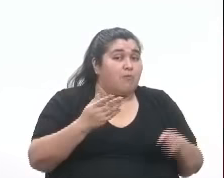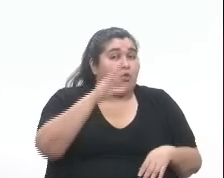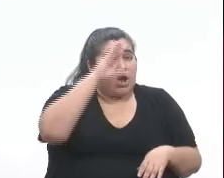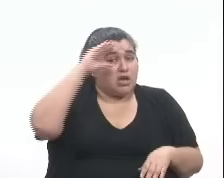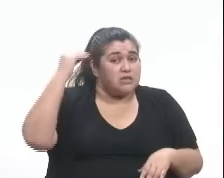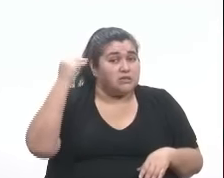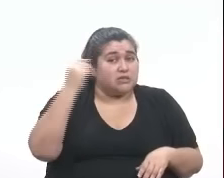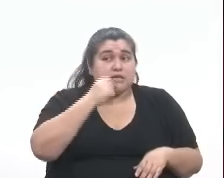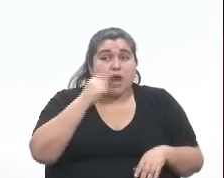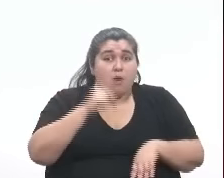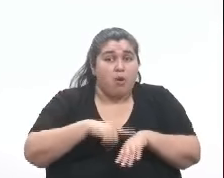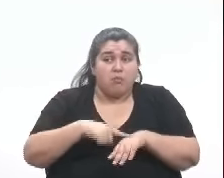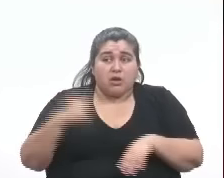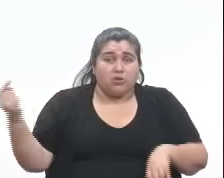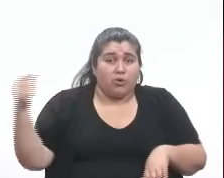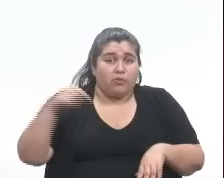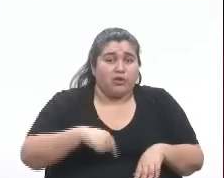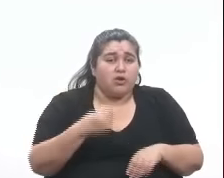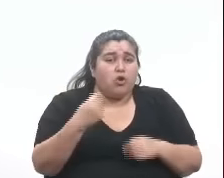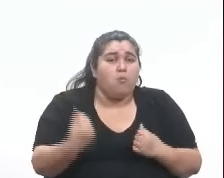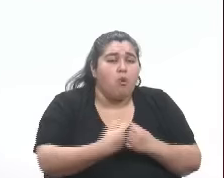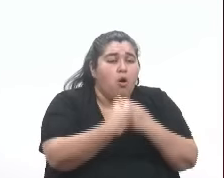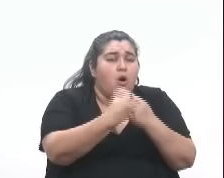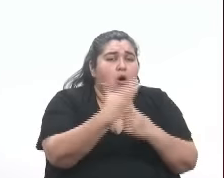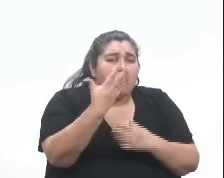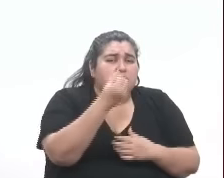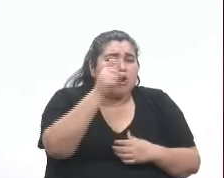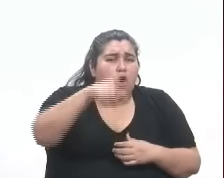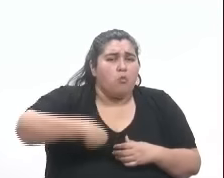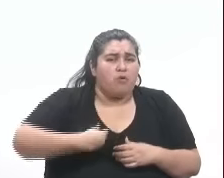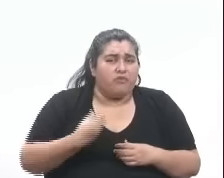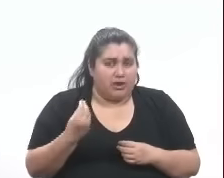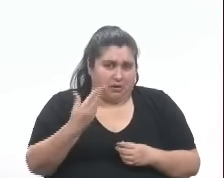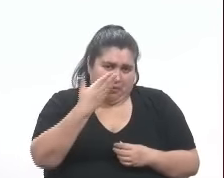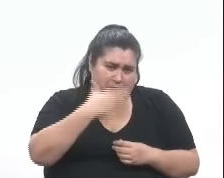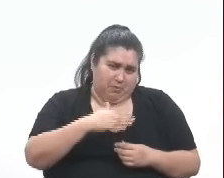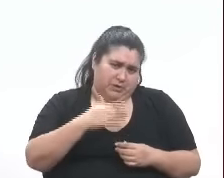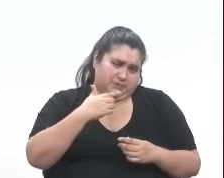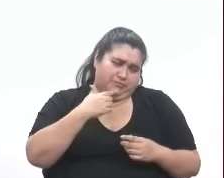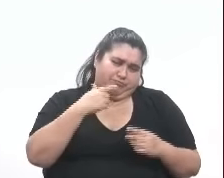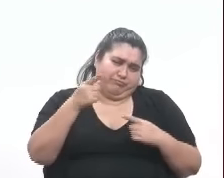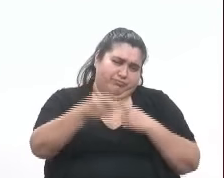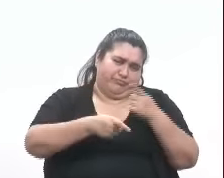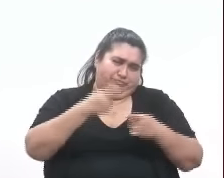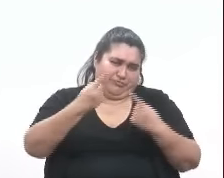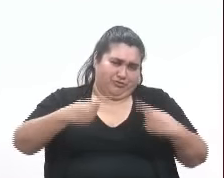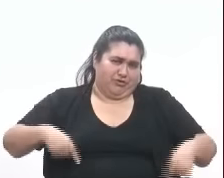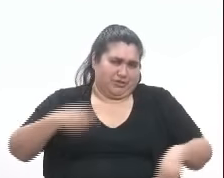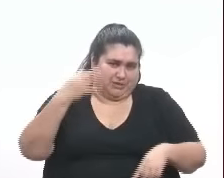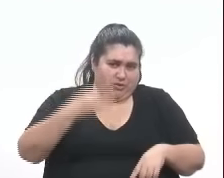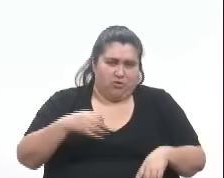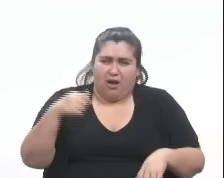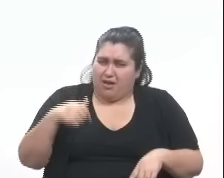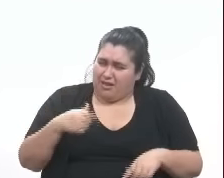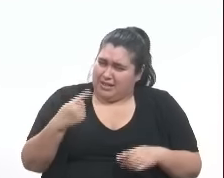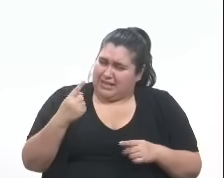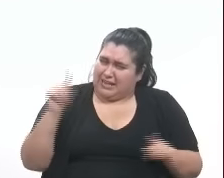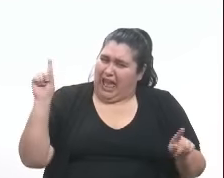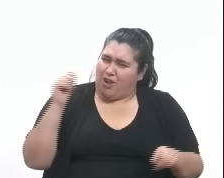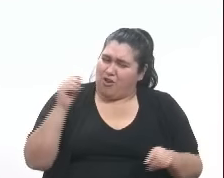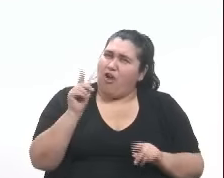qué o cómo llegaba a acuerdos con algunos senadores. ¿Qué se iba a decir de todo eso? Ahora me sorprende el amparo que tienen de algunos medios,